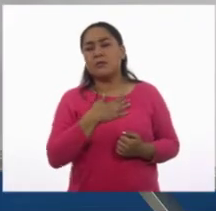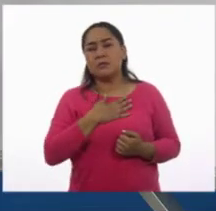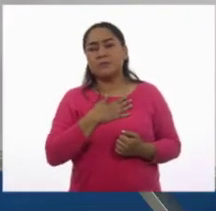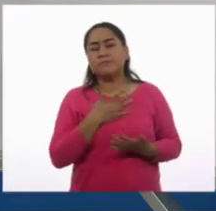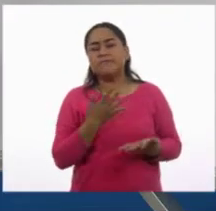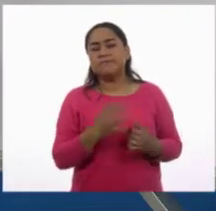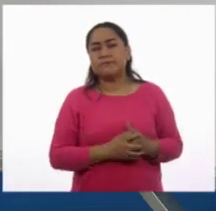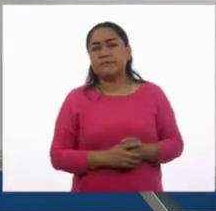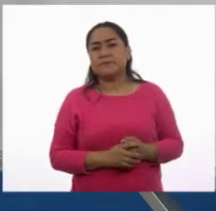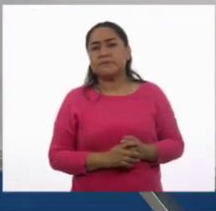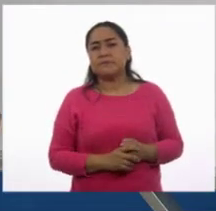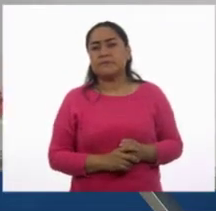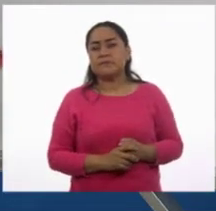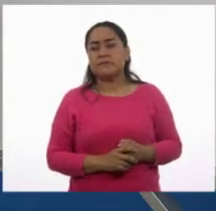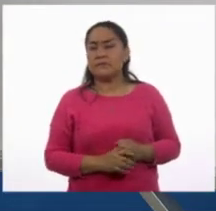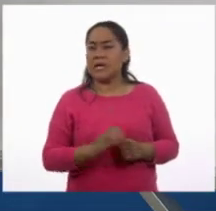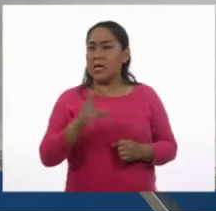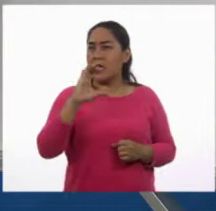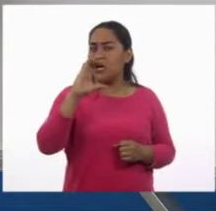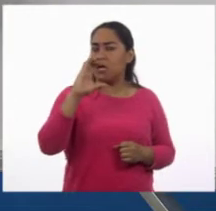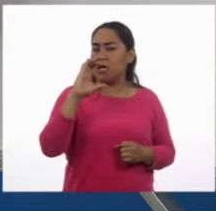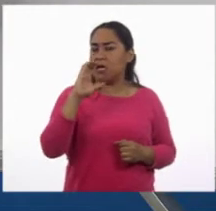el... C...